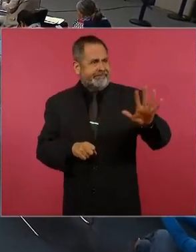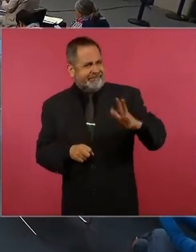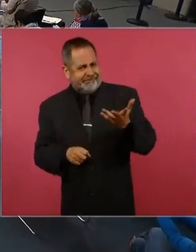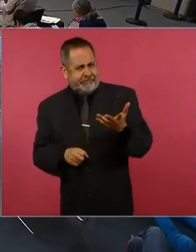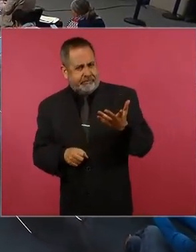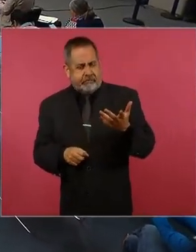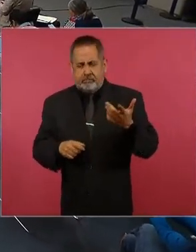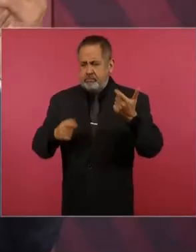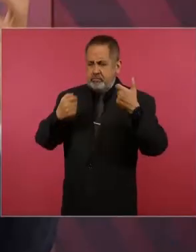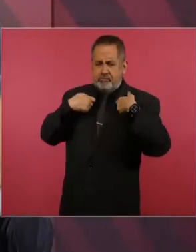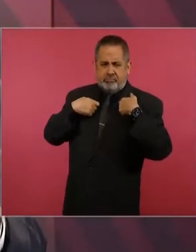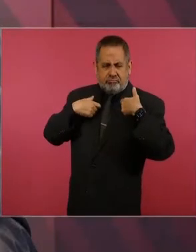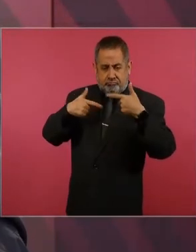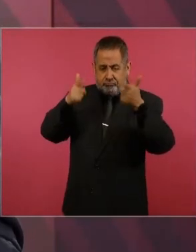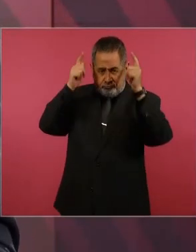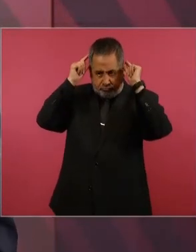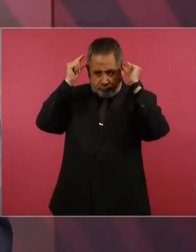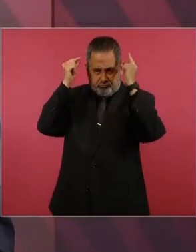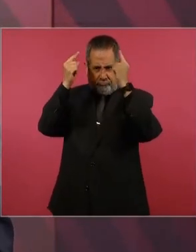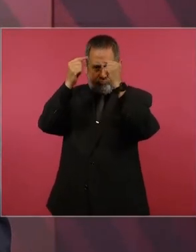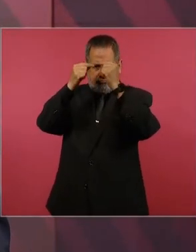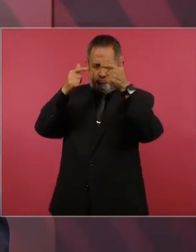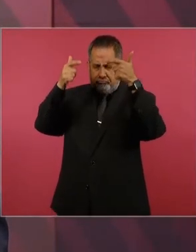ponerse la diadema imperial.